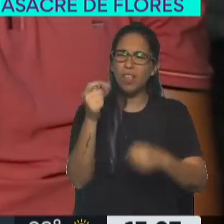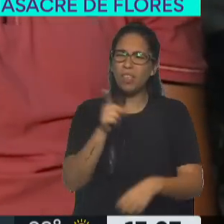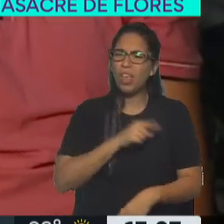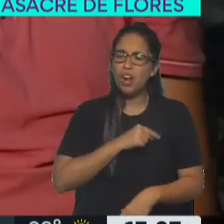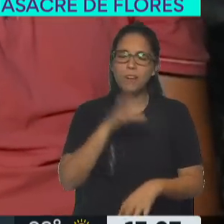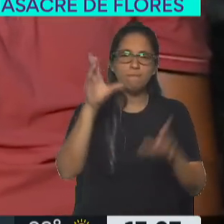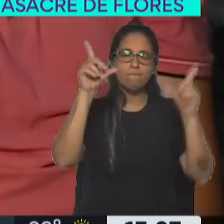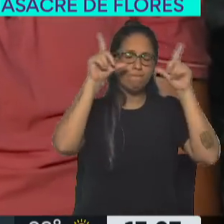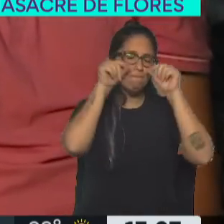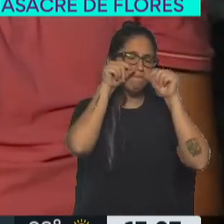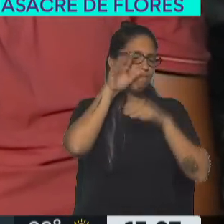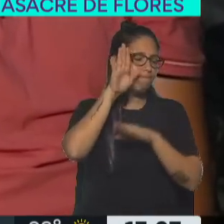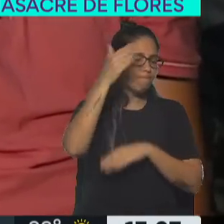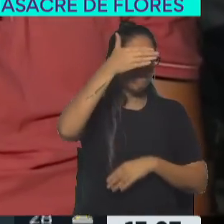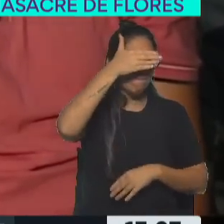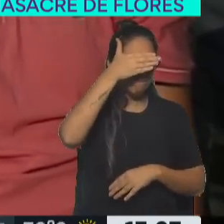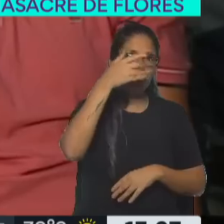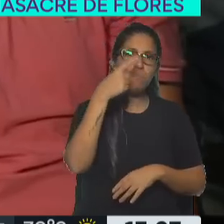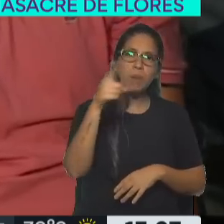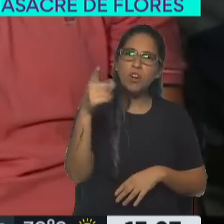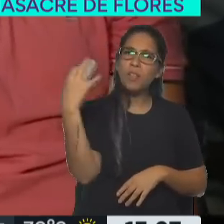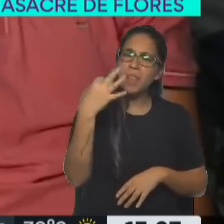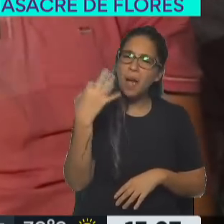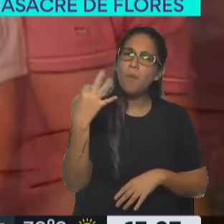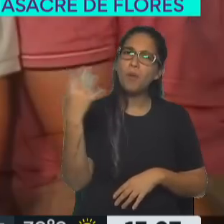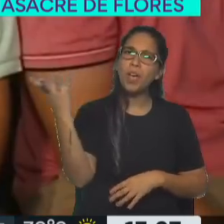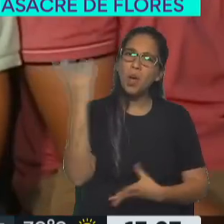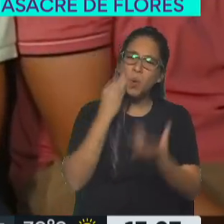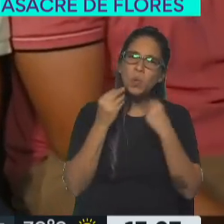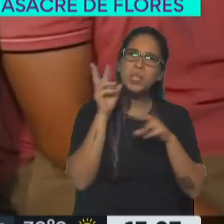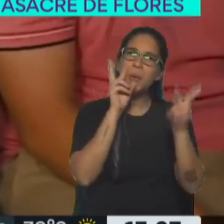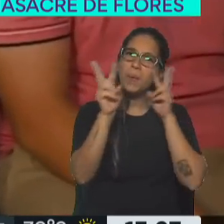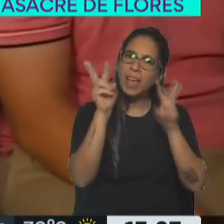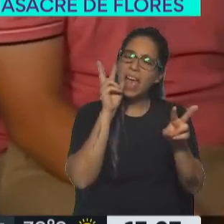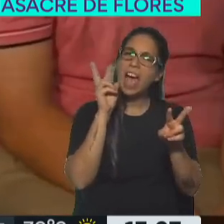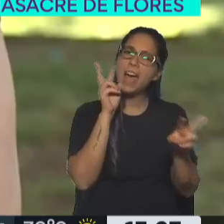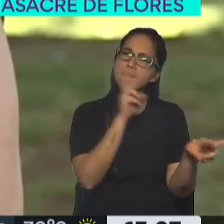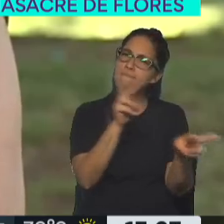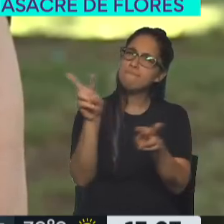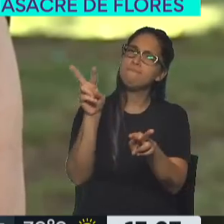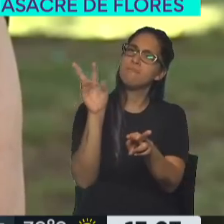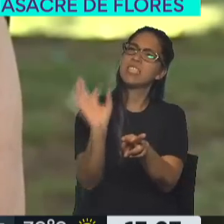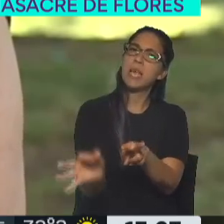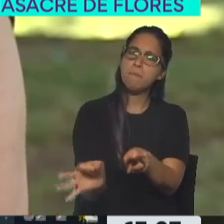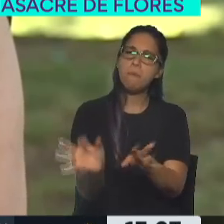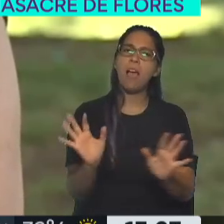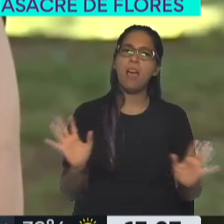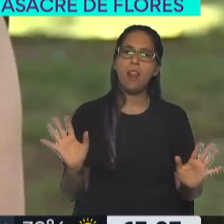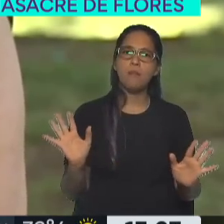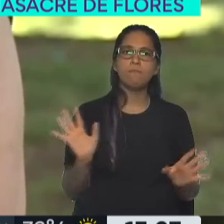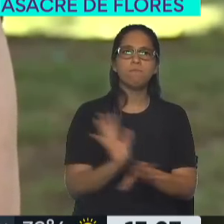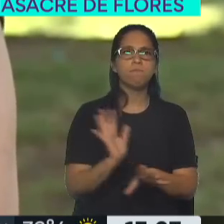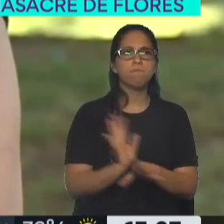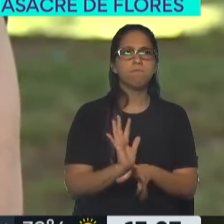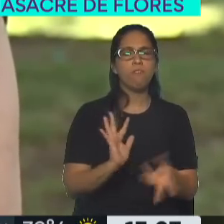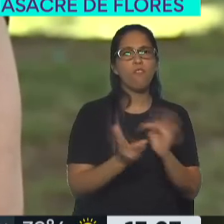¿no? Pero está bien que ellos vayan escuchando, que ellos vayan viendo, porque de alguna manera es acompañarlo,